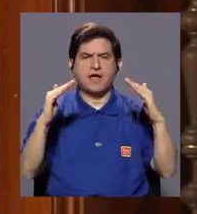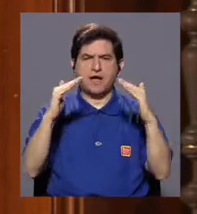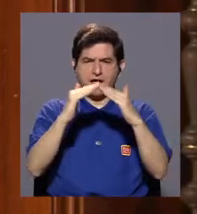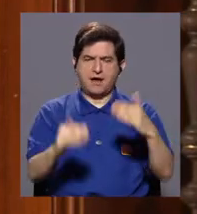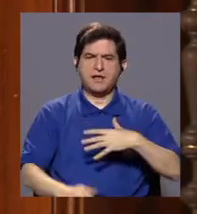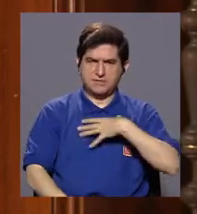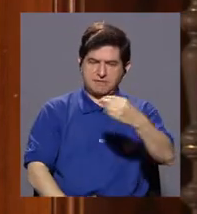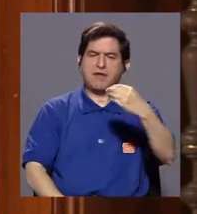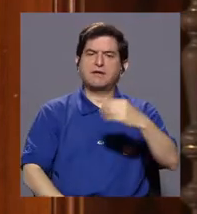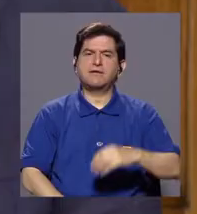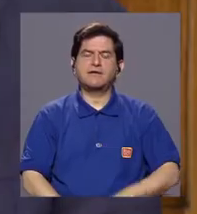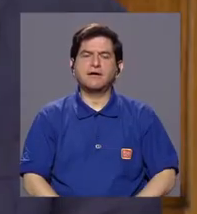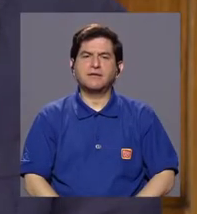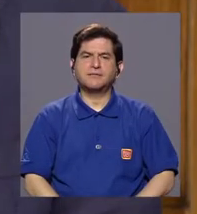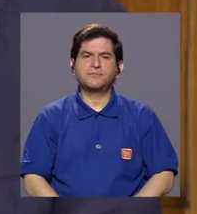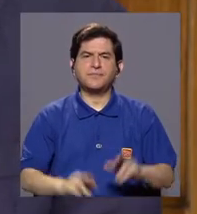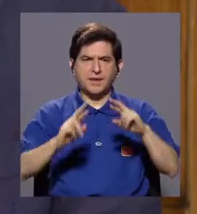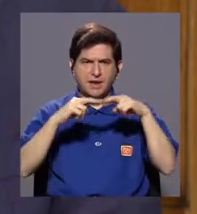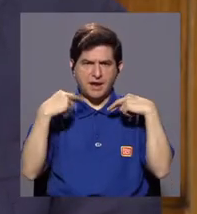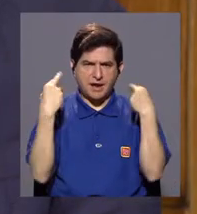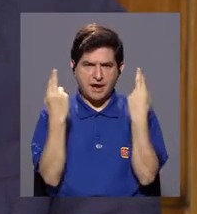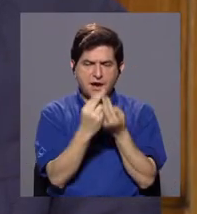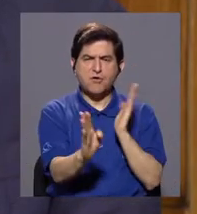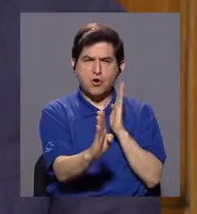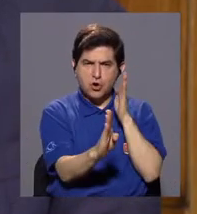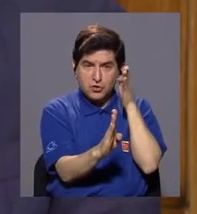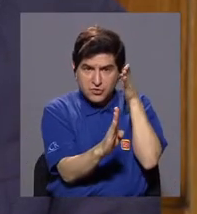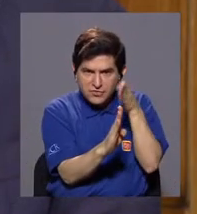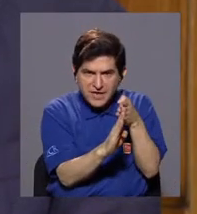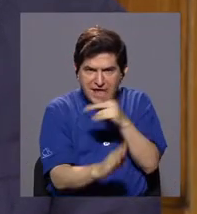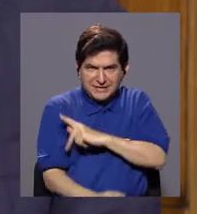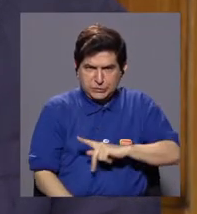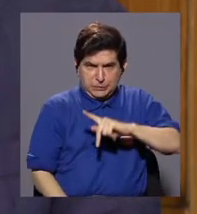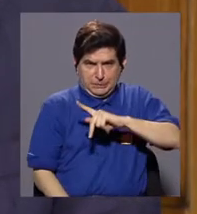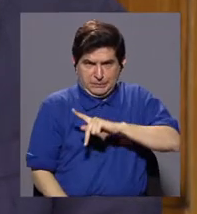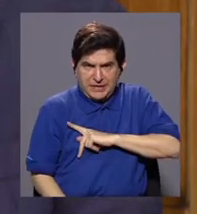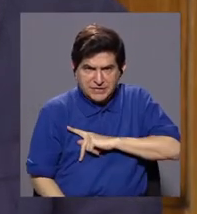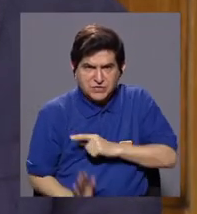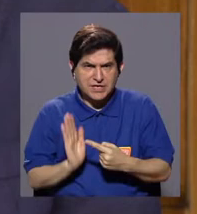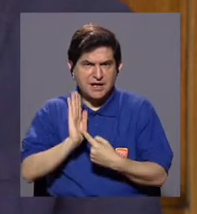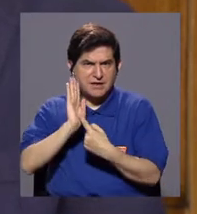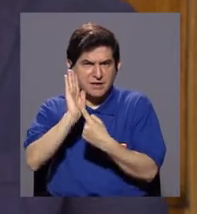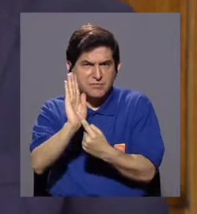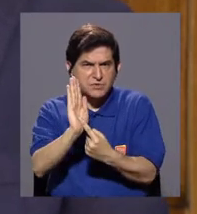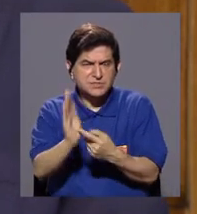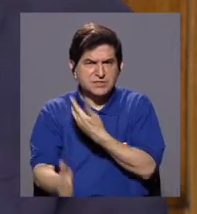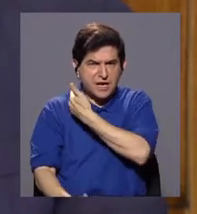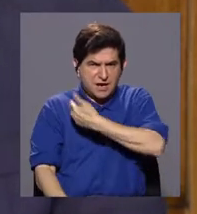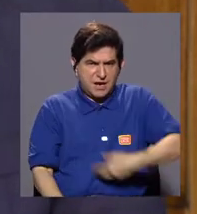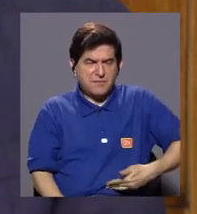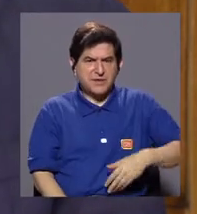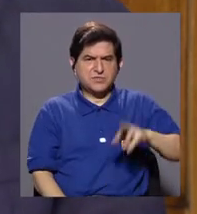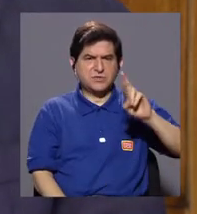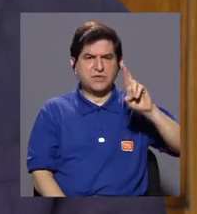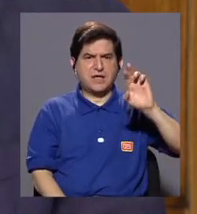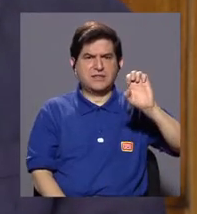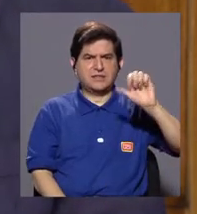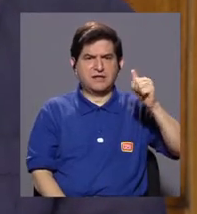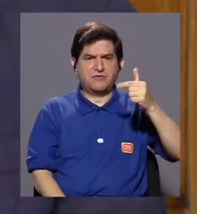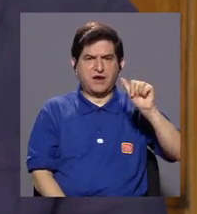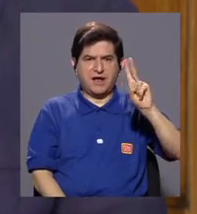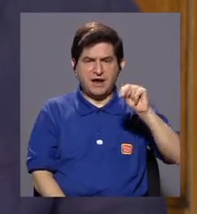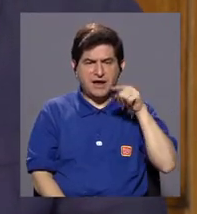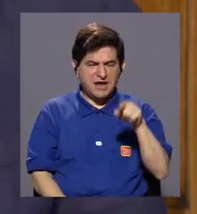Blanca. En los encuentros más directos, personales, ¿mostraba el presidente Reagan